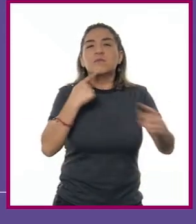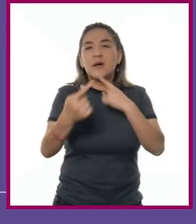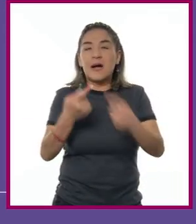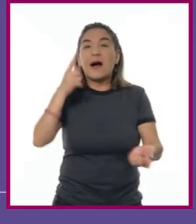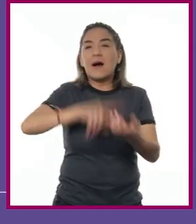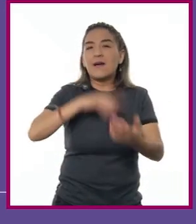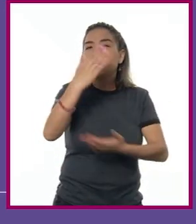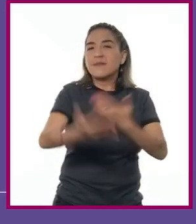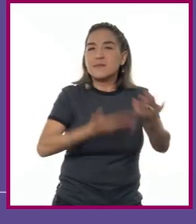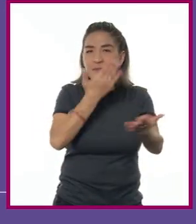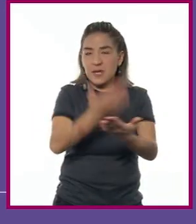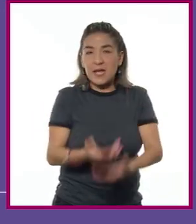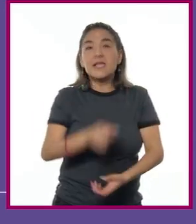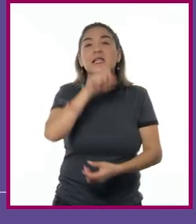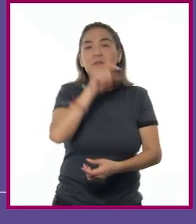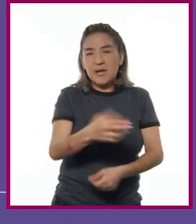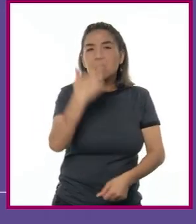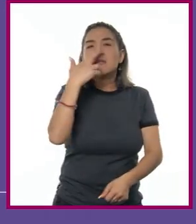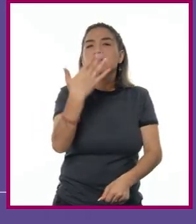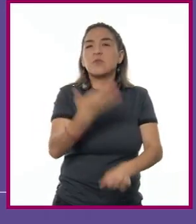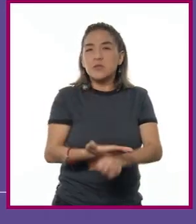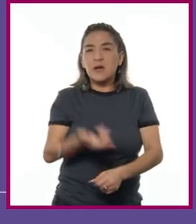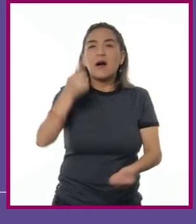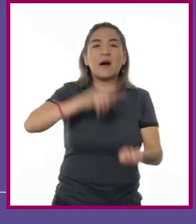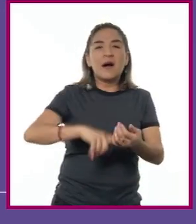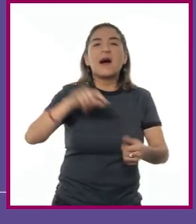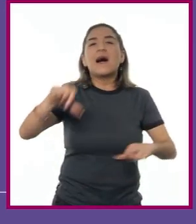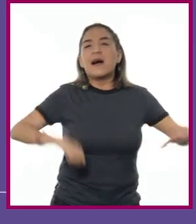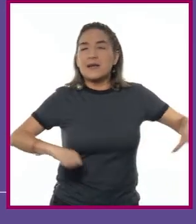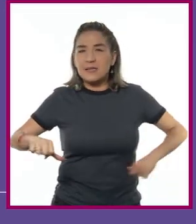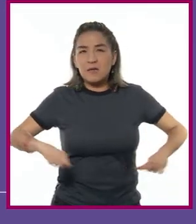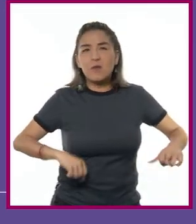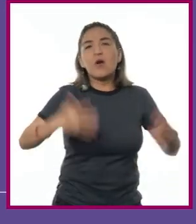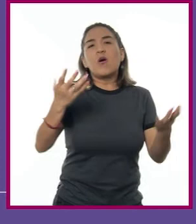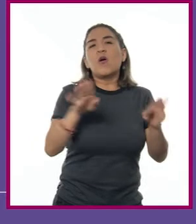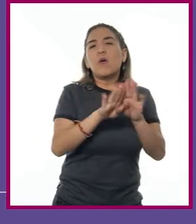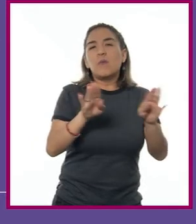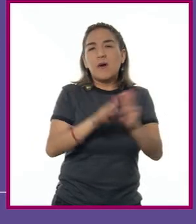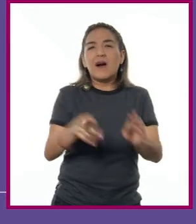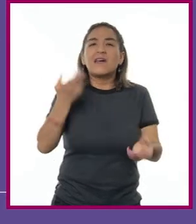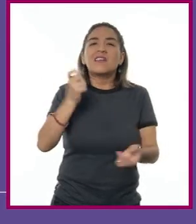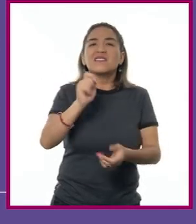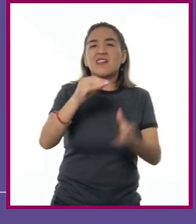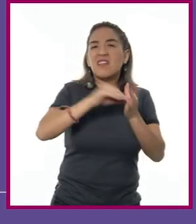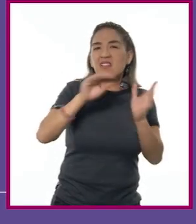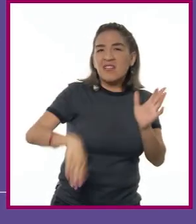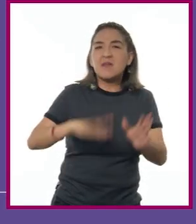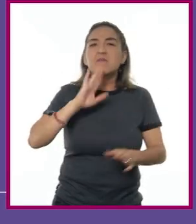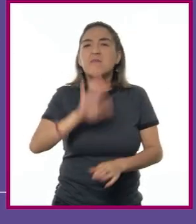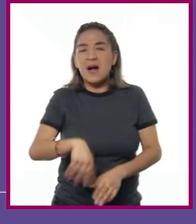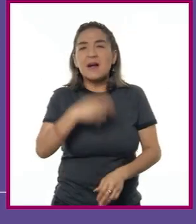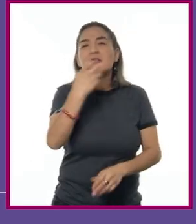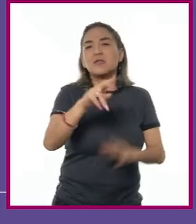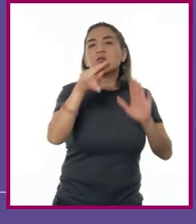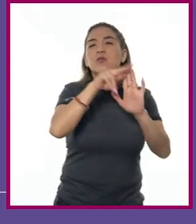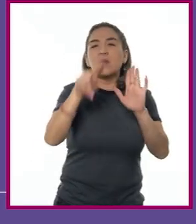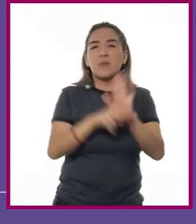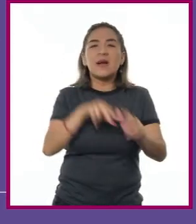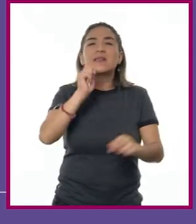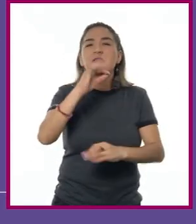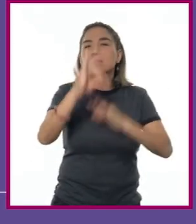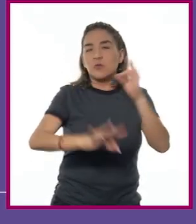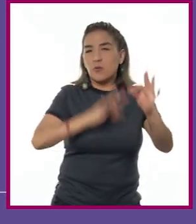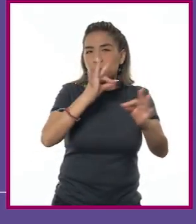les planteen y asuman la responsabilidad por sus actos, omisiones o cuando se apartan de la normativa o de los